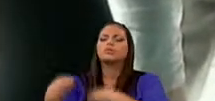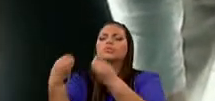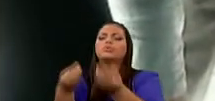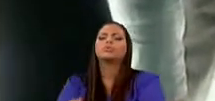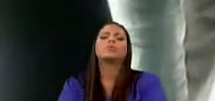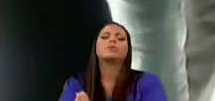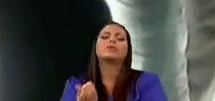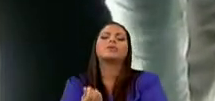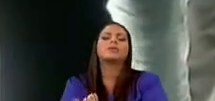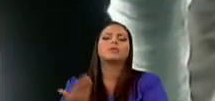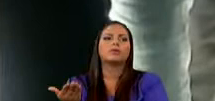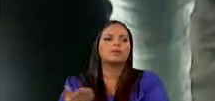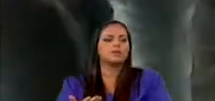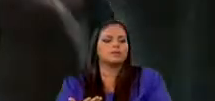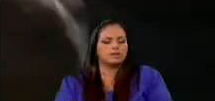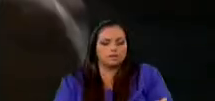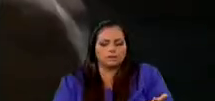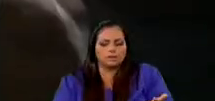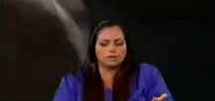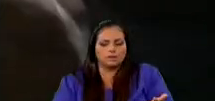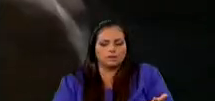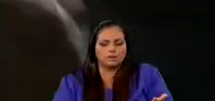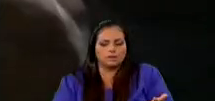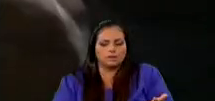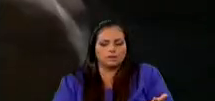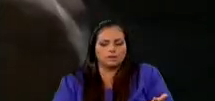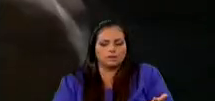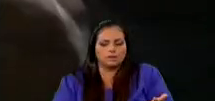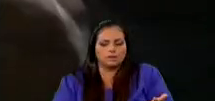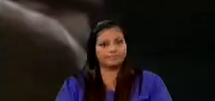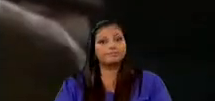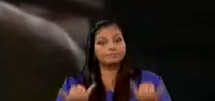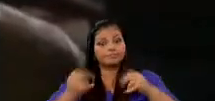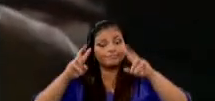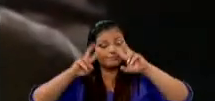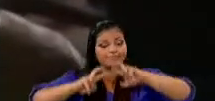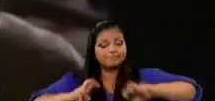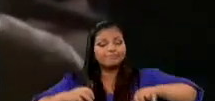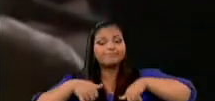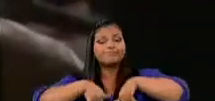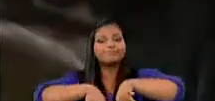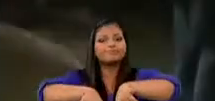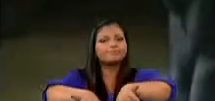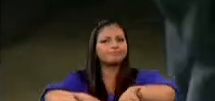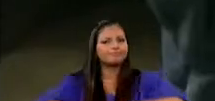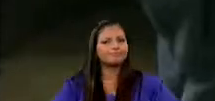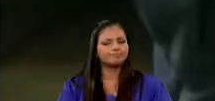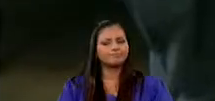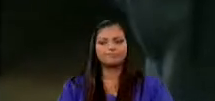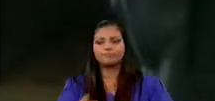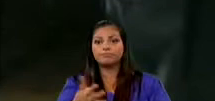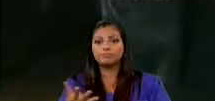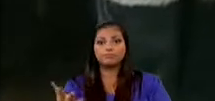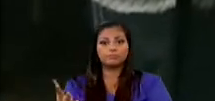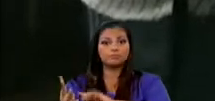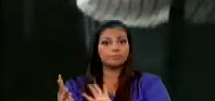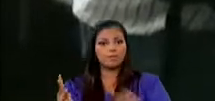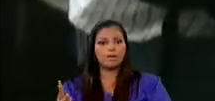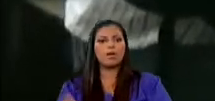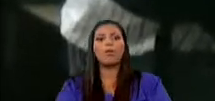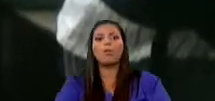justificar la procedencia del dinero. Las indagaciones continúan para determinar si hay más involucrados en este